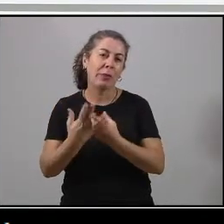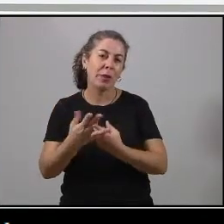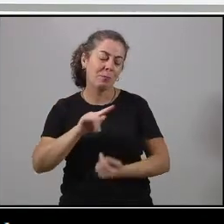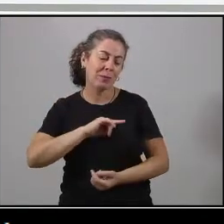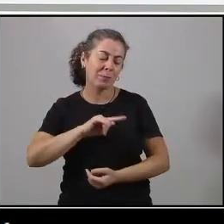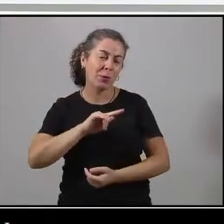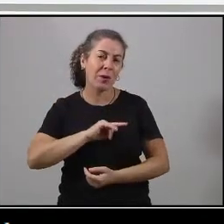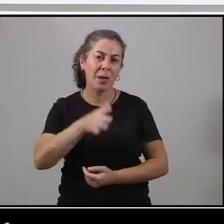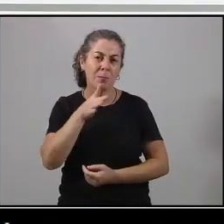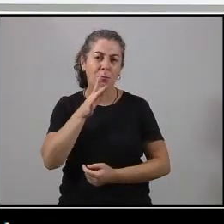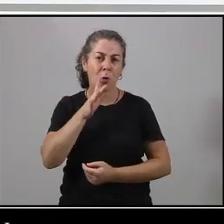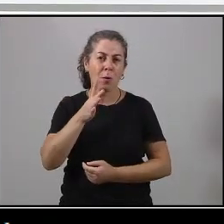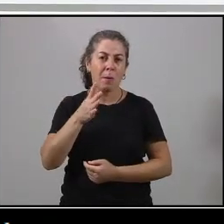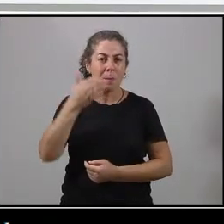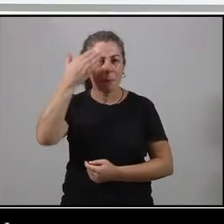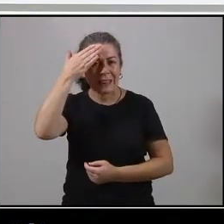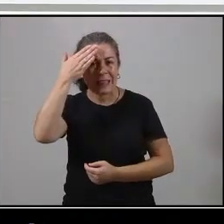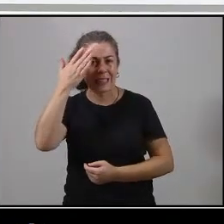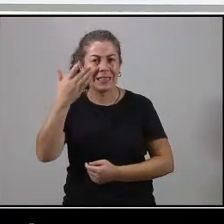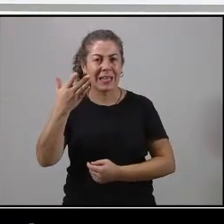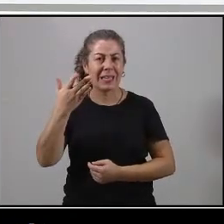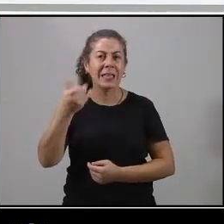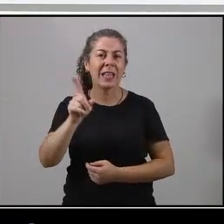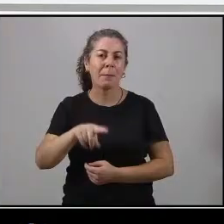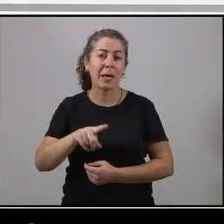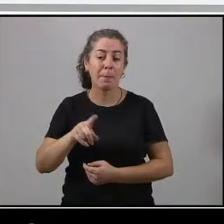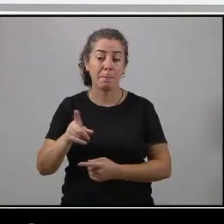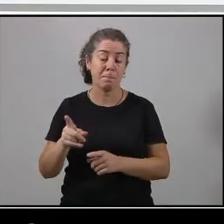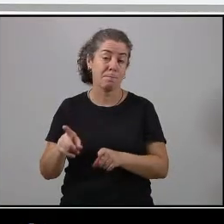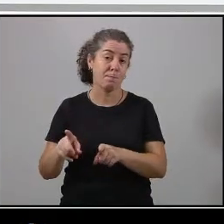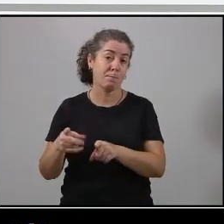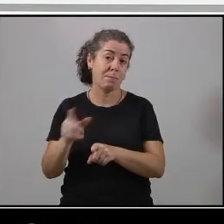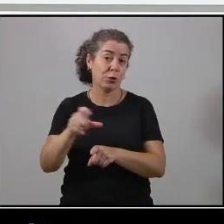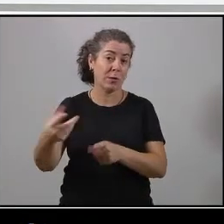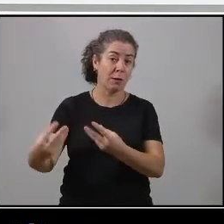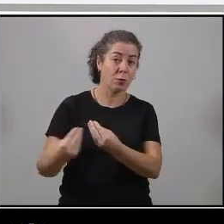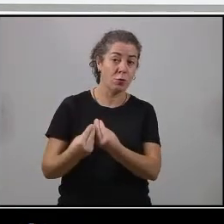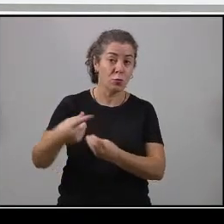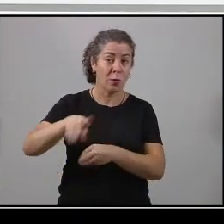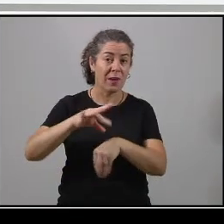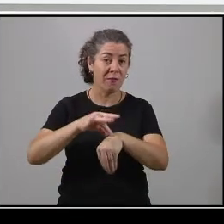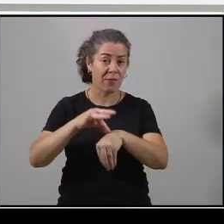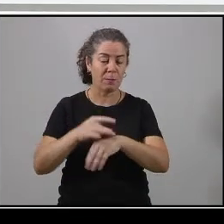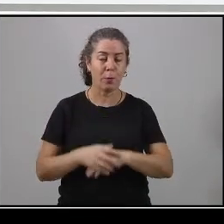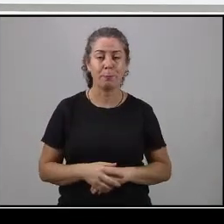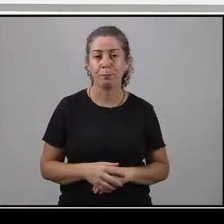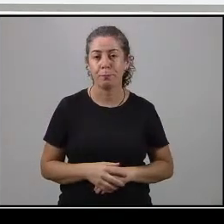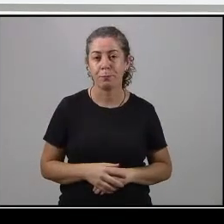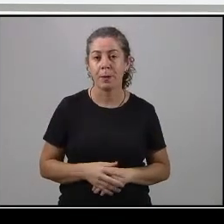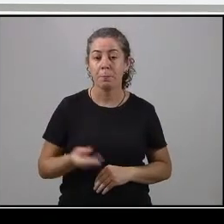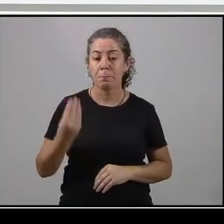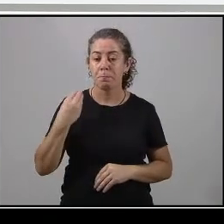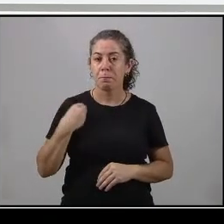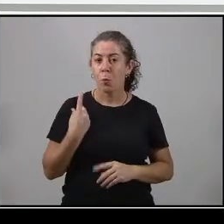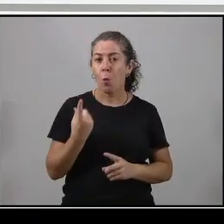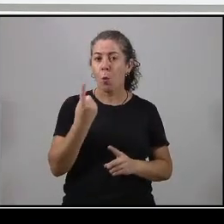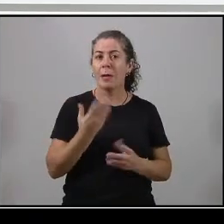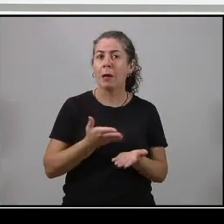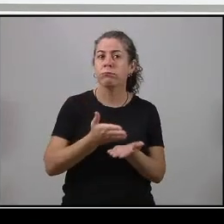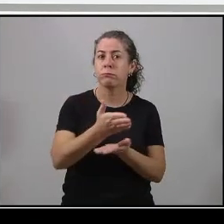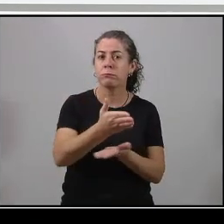de los familiares que pasan este trance con ellos. Una de las líneas de actuación de este plan